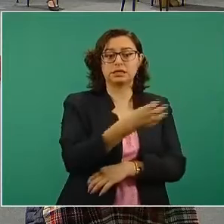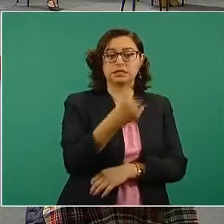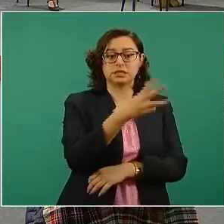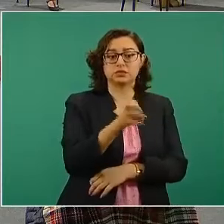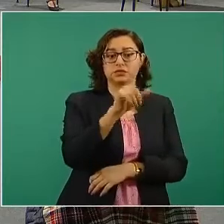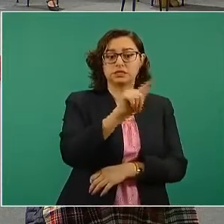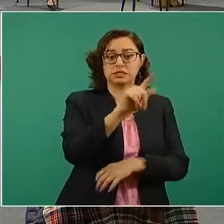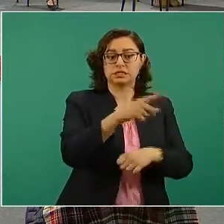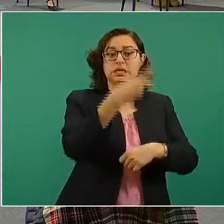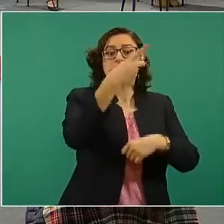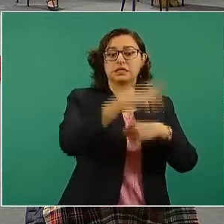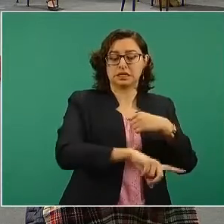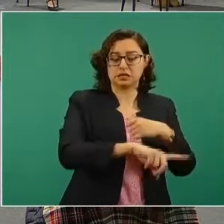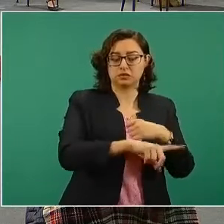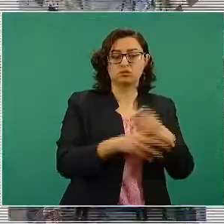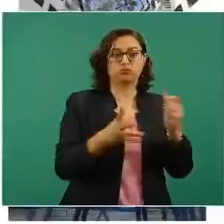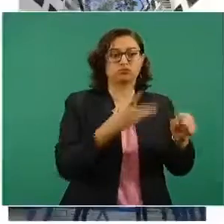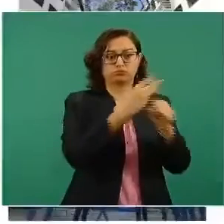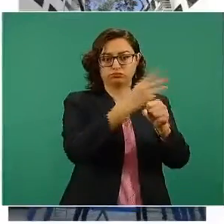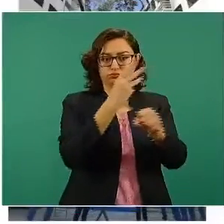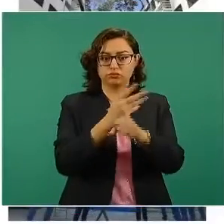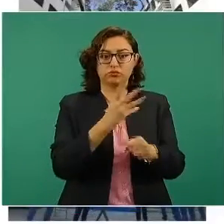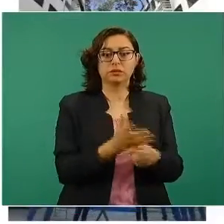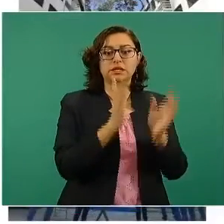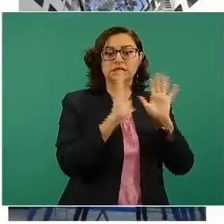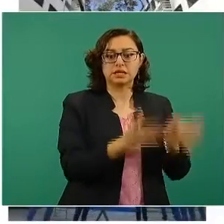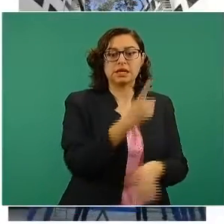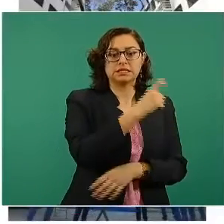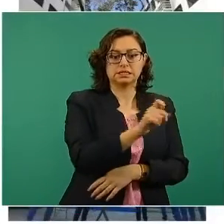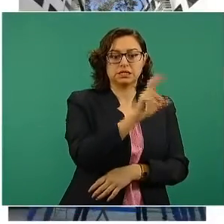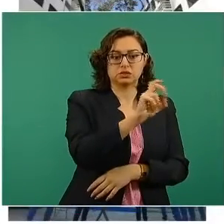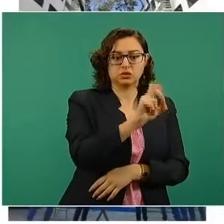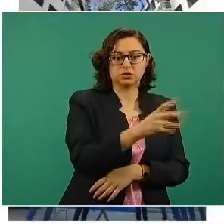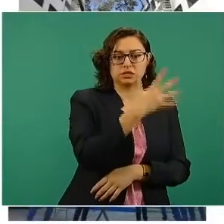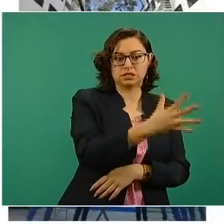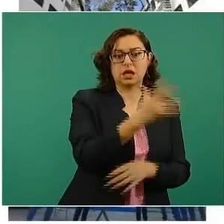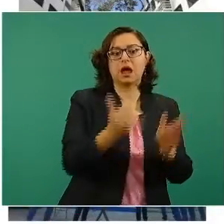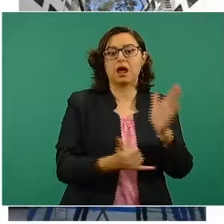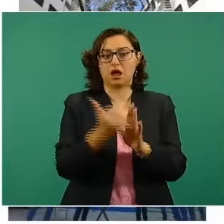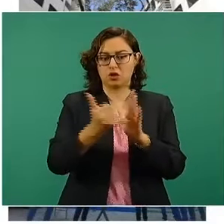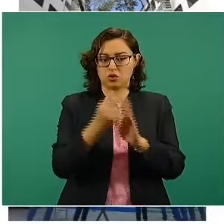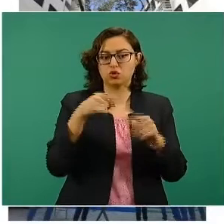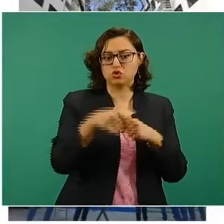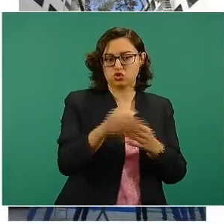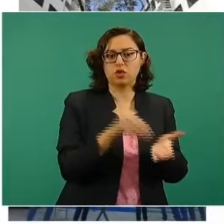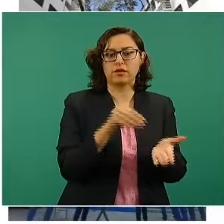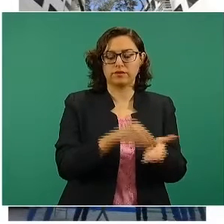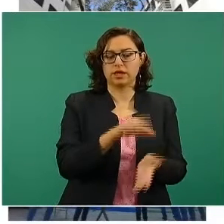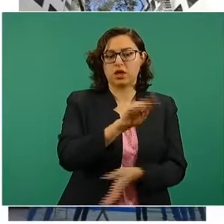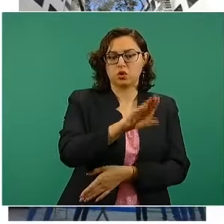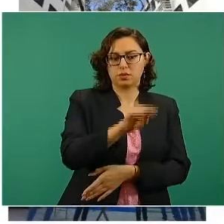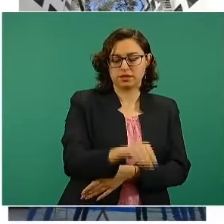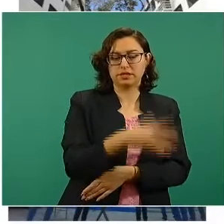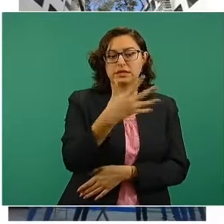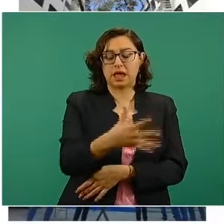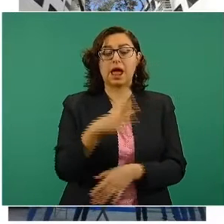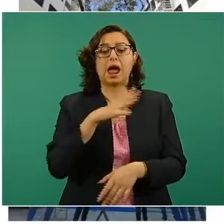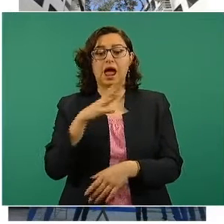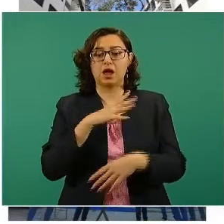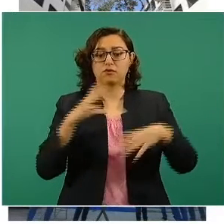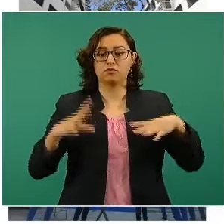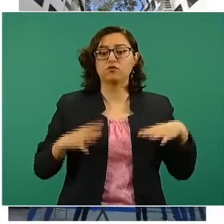370 dañados, hemos terminado 135, en obra 95, donaciones principalmente de la Fundación